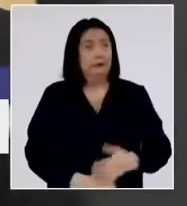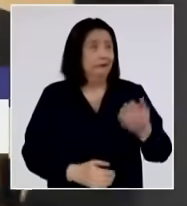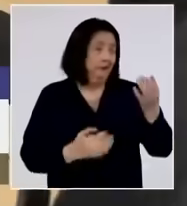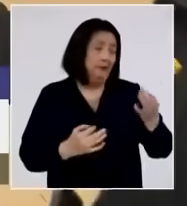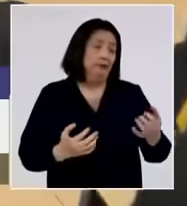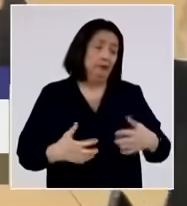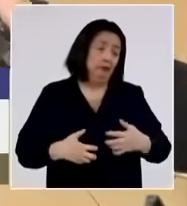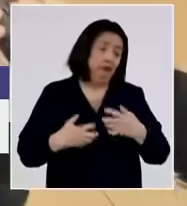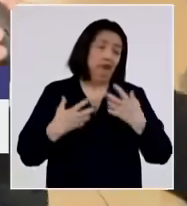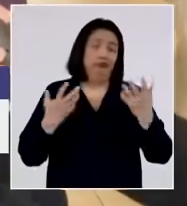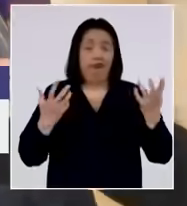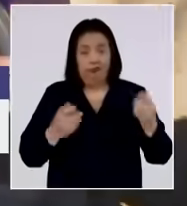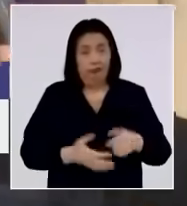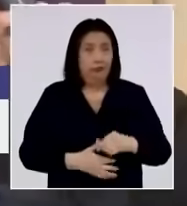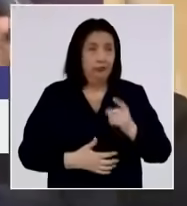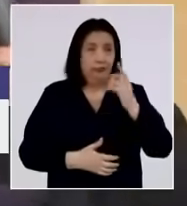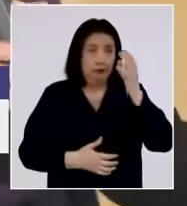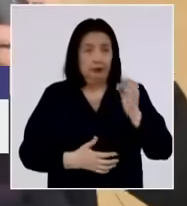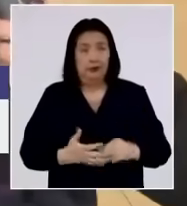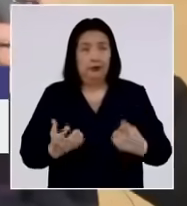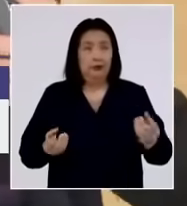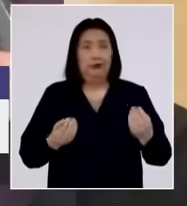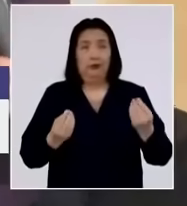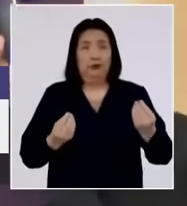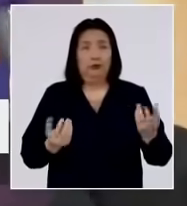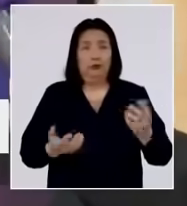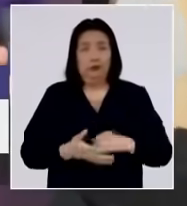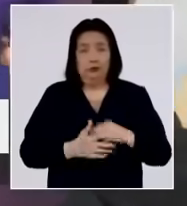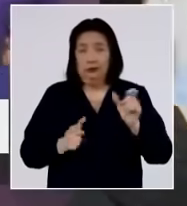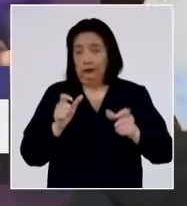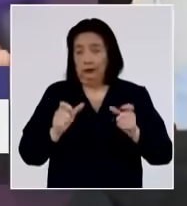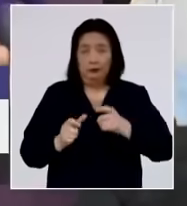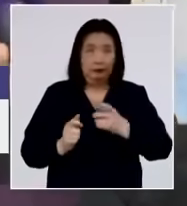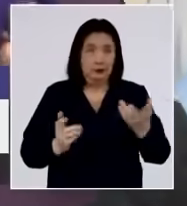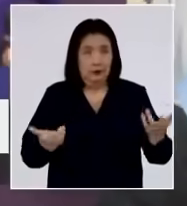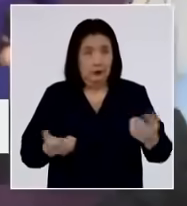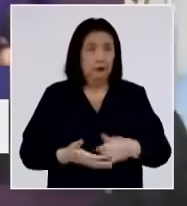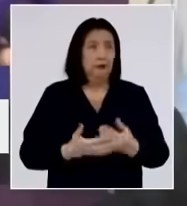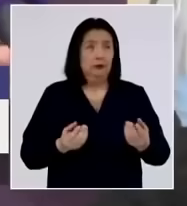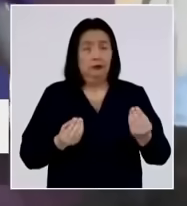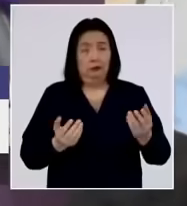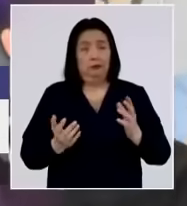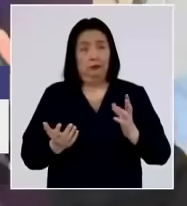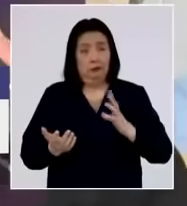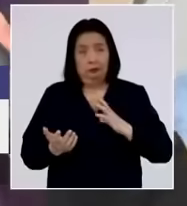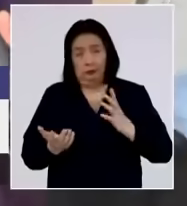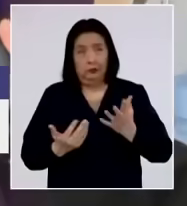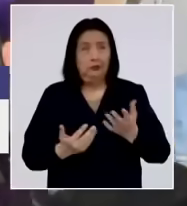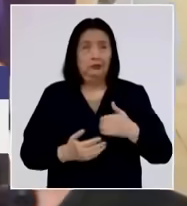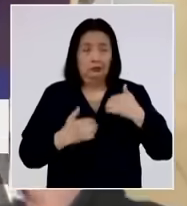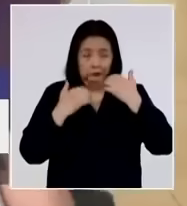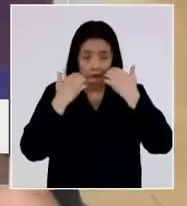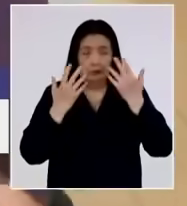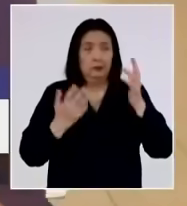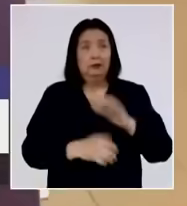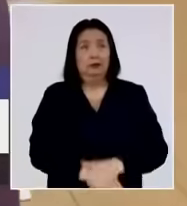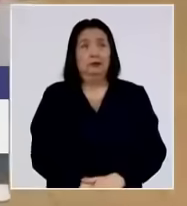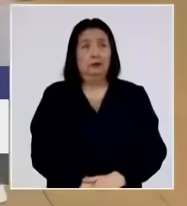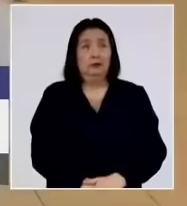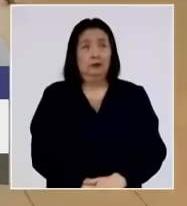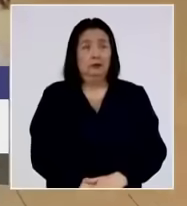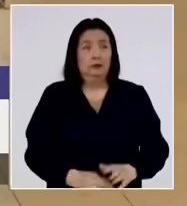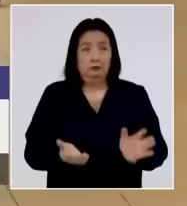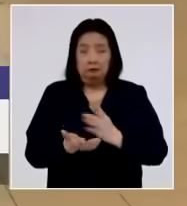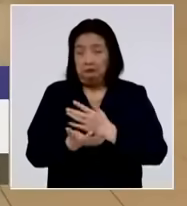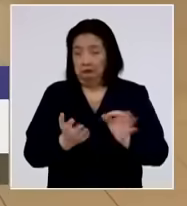estamos muy indignados. No podemos creer cómo pueden tratar a los pasajeros, a los clientes de esta manera. Es muy vergonzoso que en